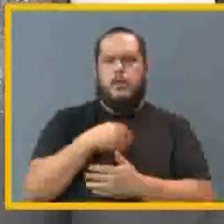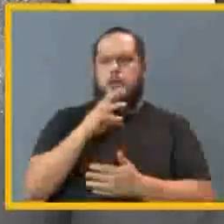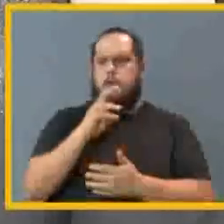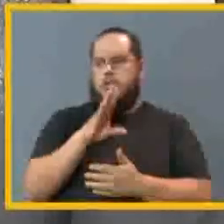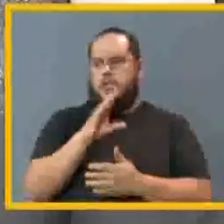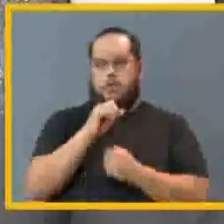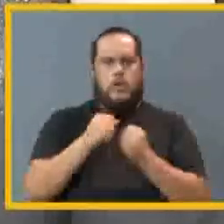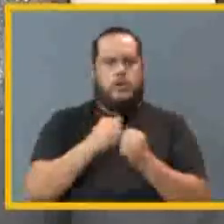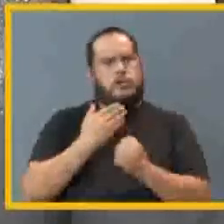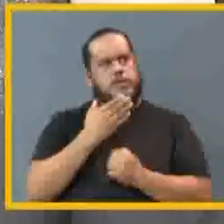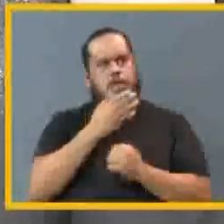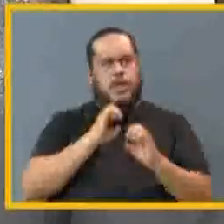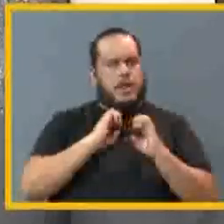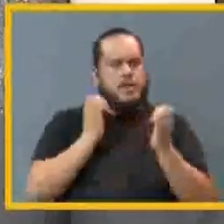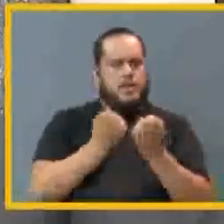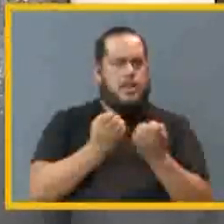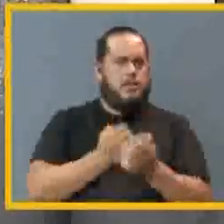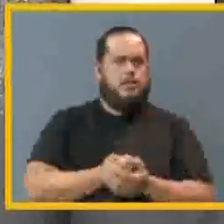estar yendo al estadio.